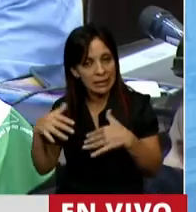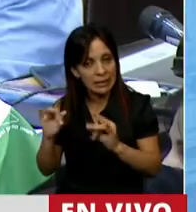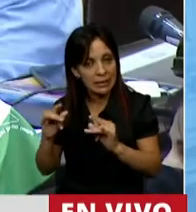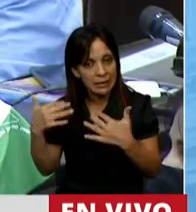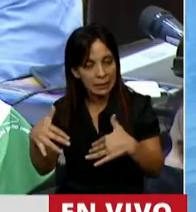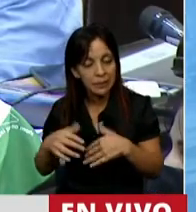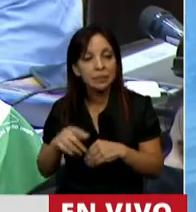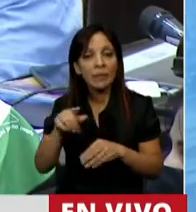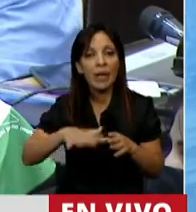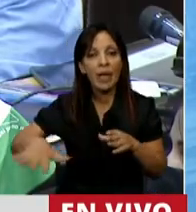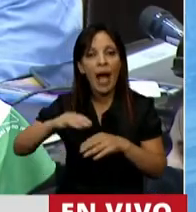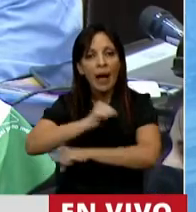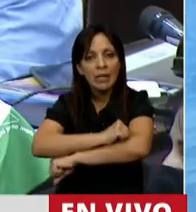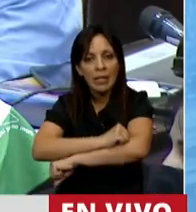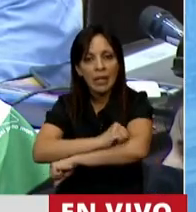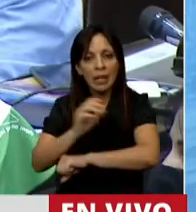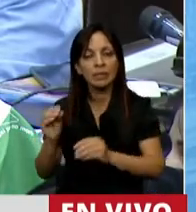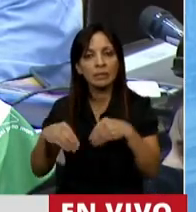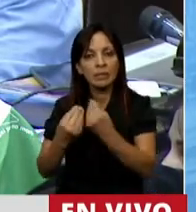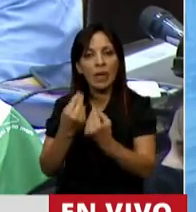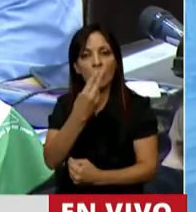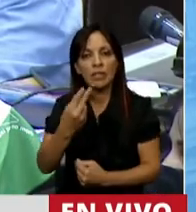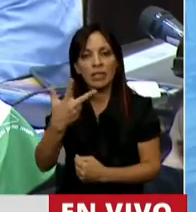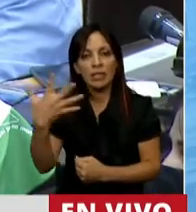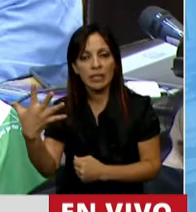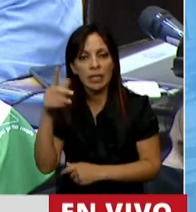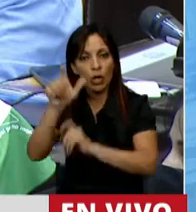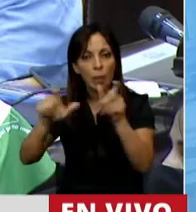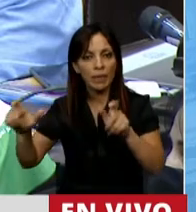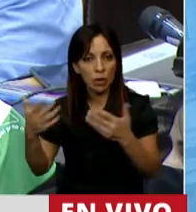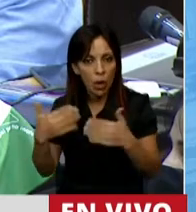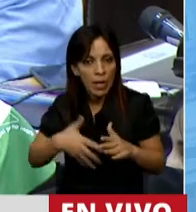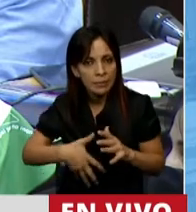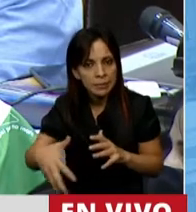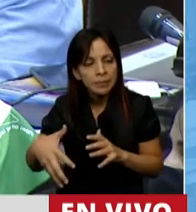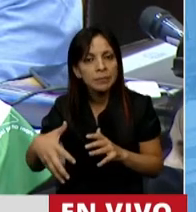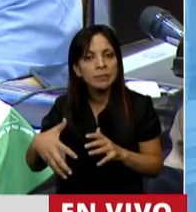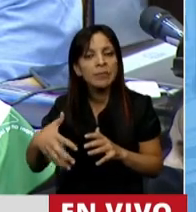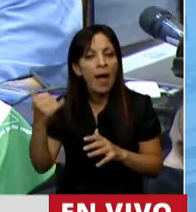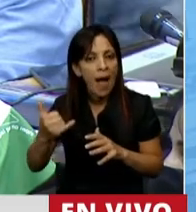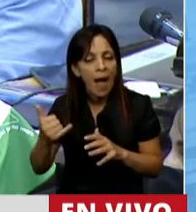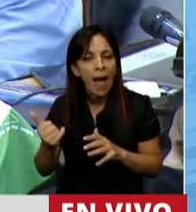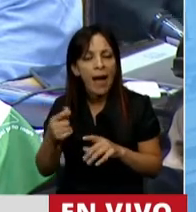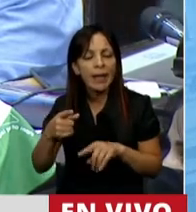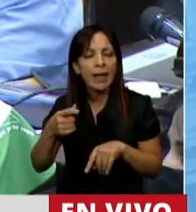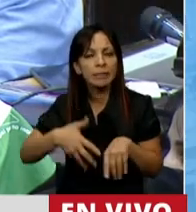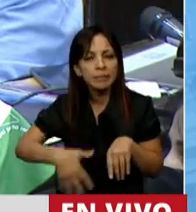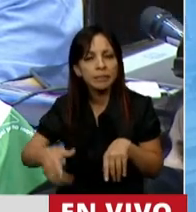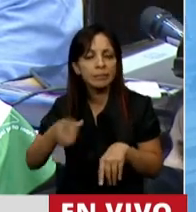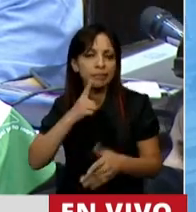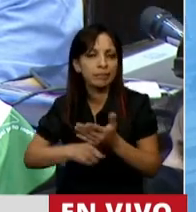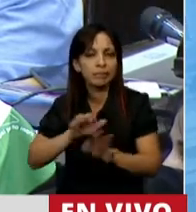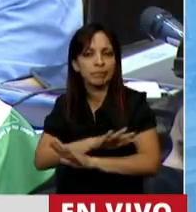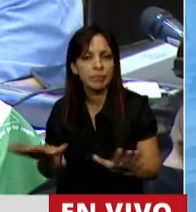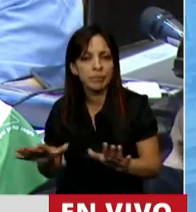en Avellaneda, 235 personas gestantes se realizaron la ILE en lo que va